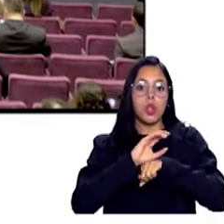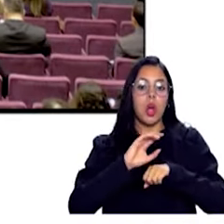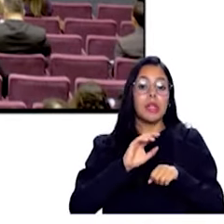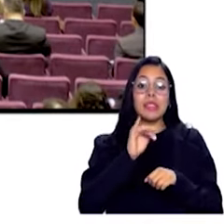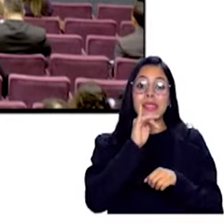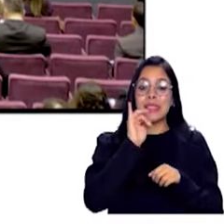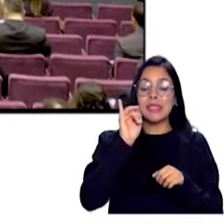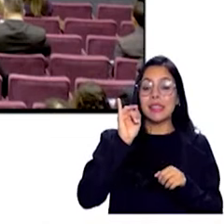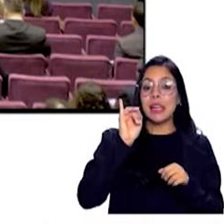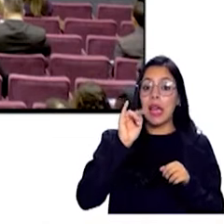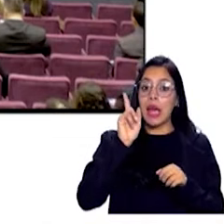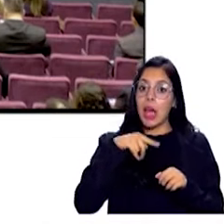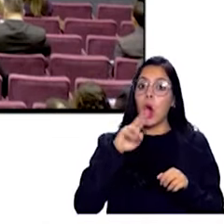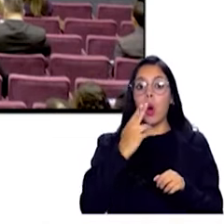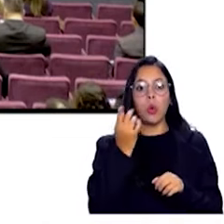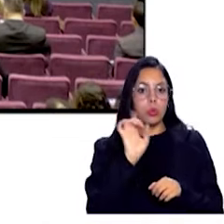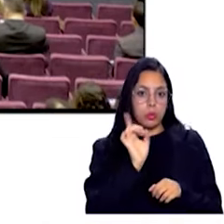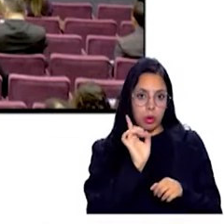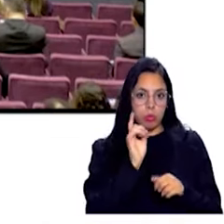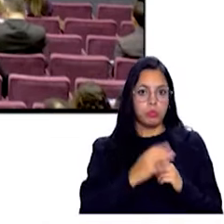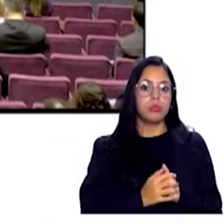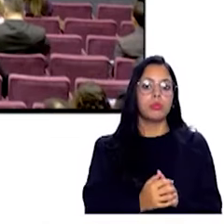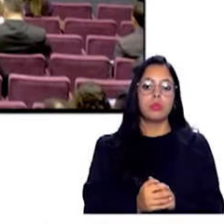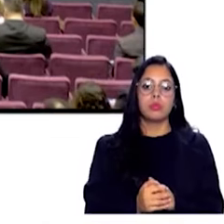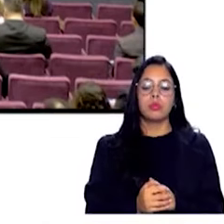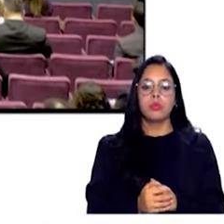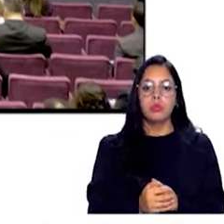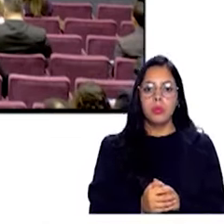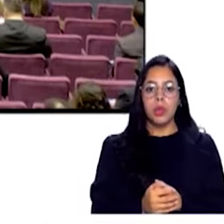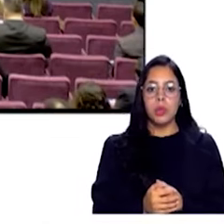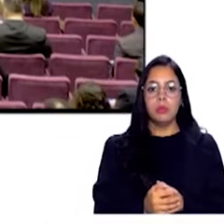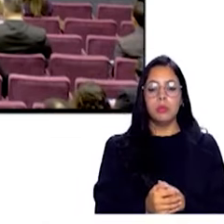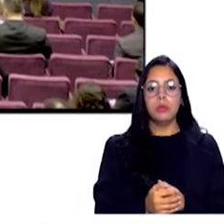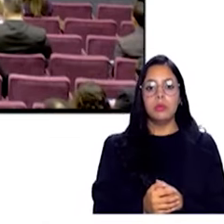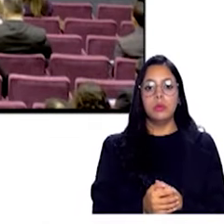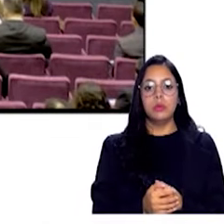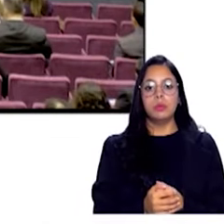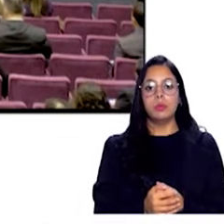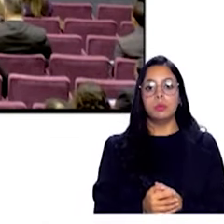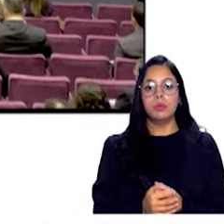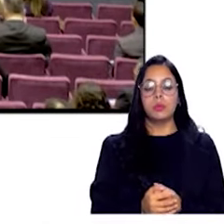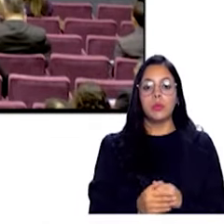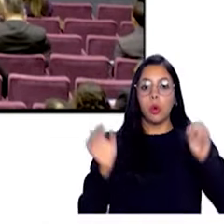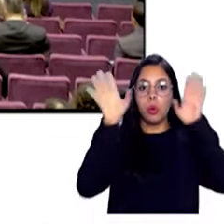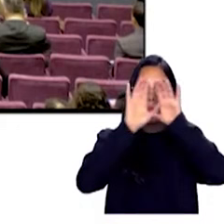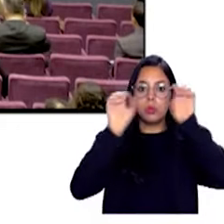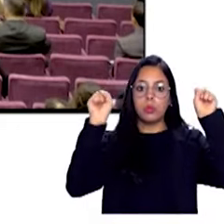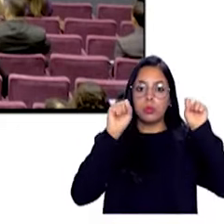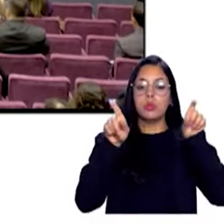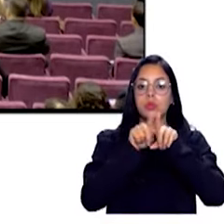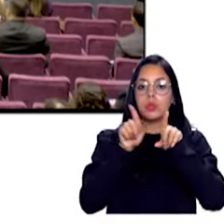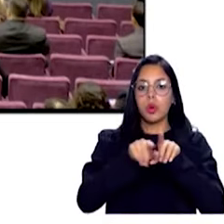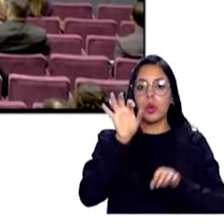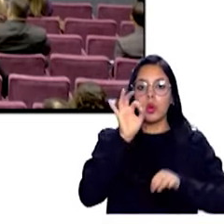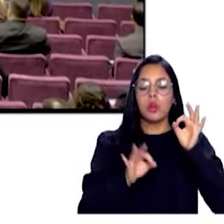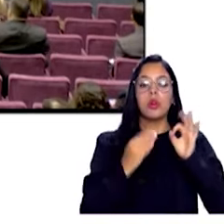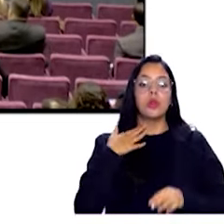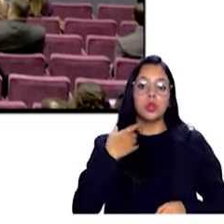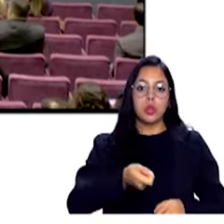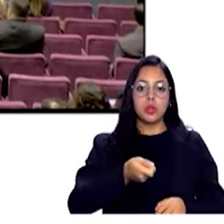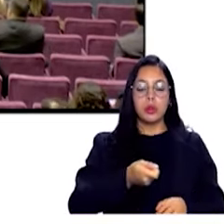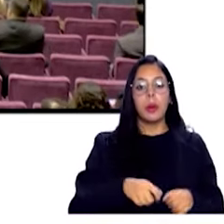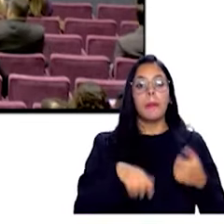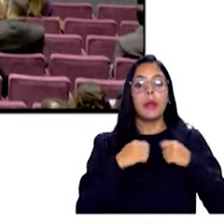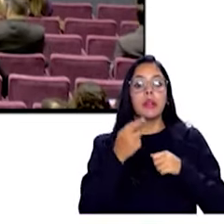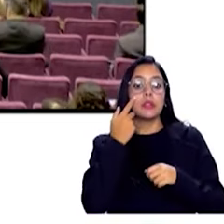laa del ordenamiento jurídico tribunal constitucional Y el juez no La tiene aplicar por Dudas que ha manifestado pero en